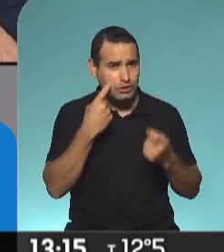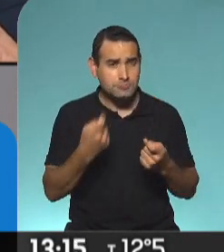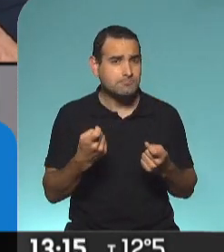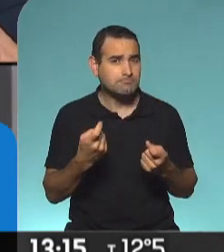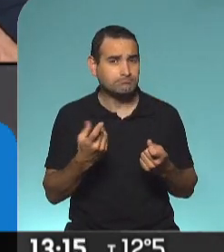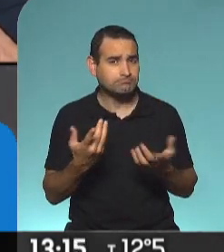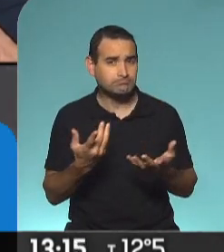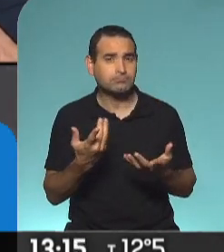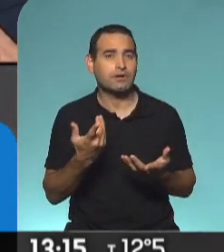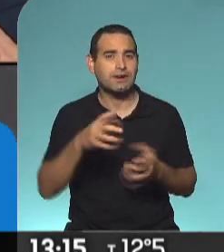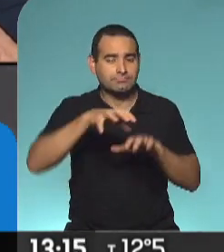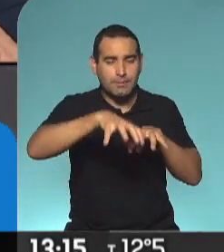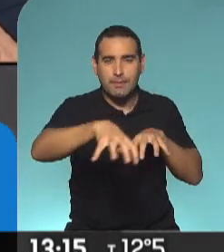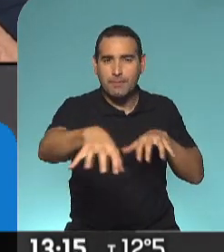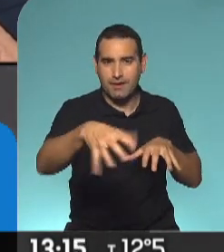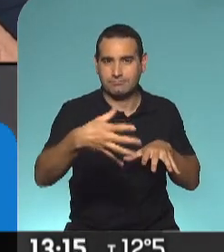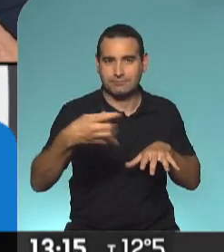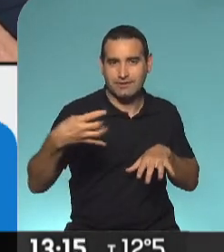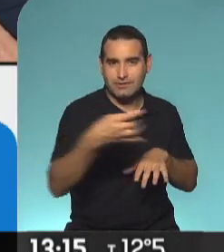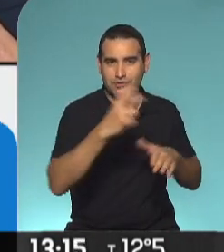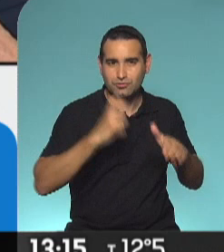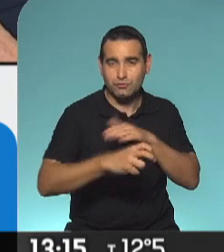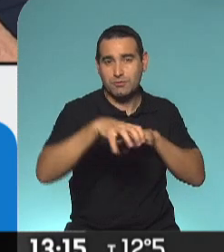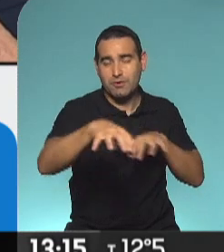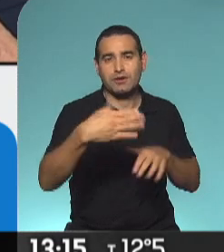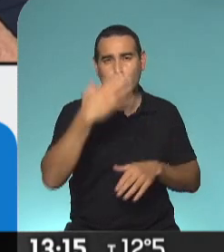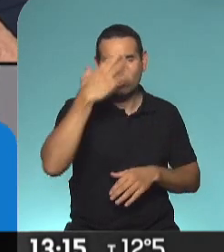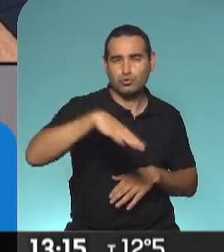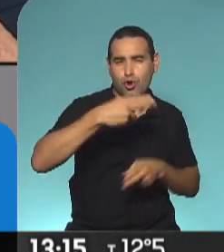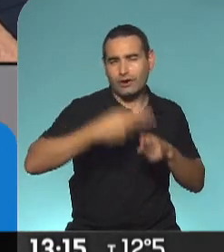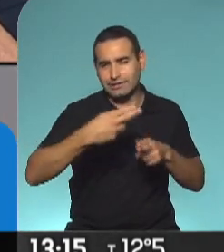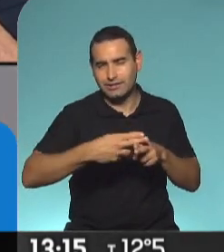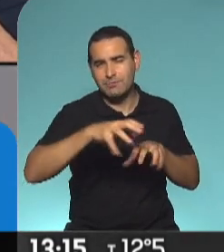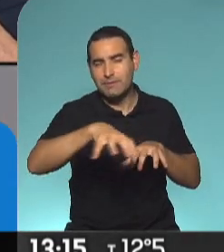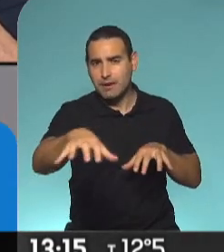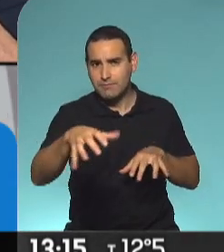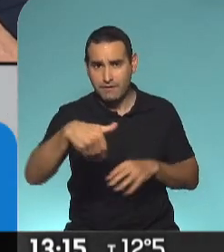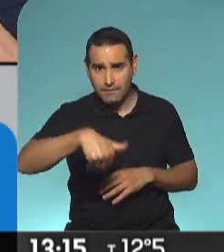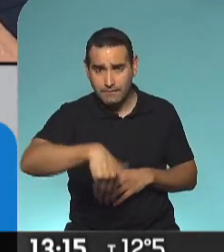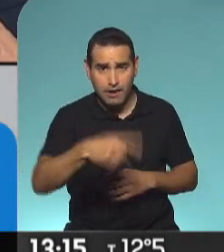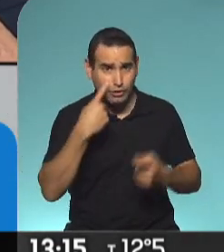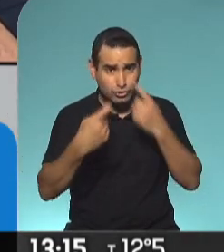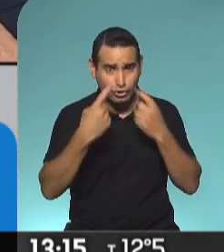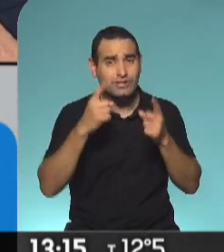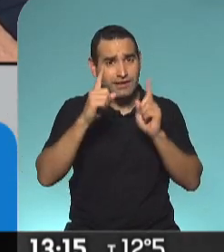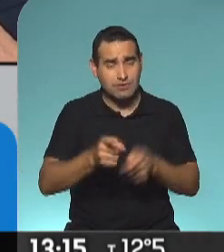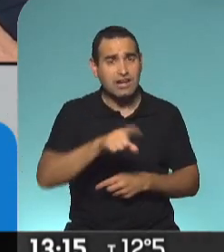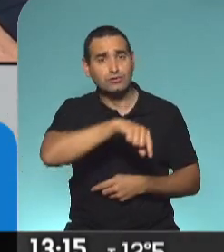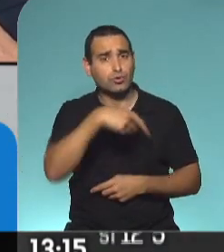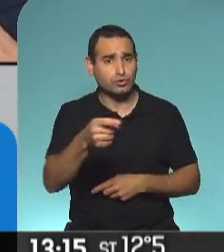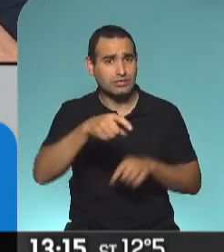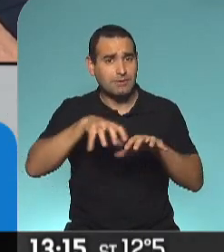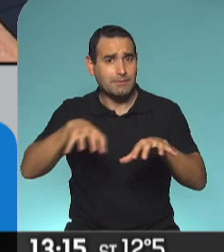en las terminales en las será retiro constitución demás se van a utilizar controles también en las estaciones intermedias